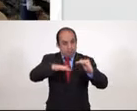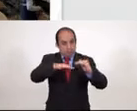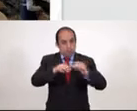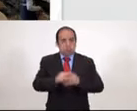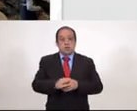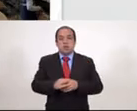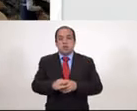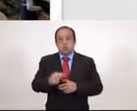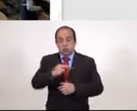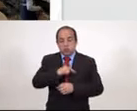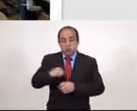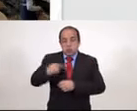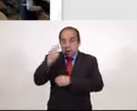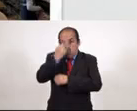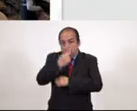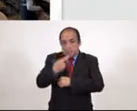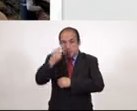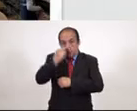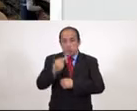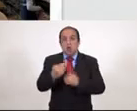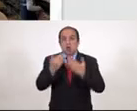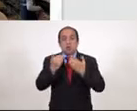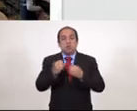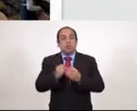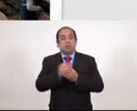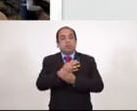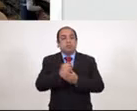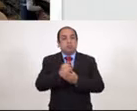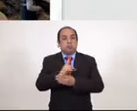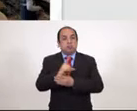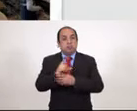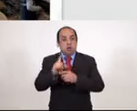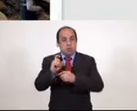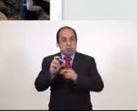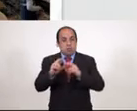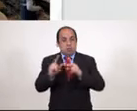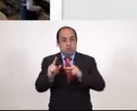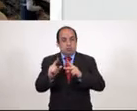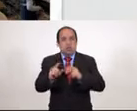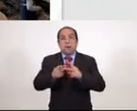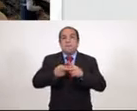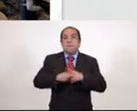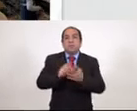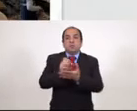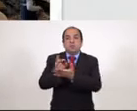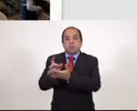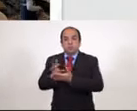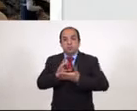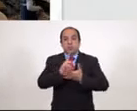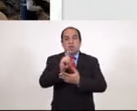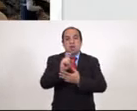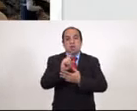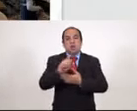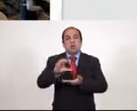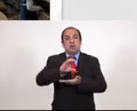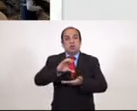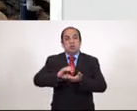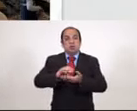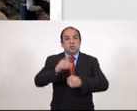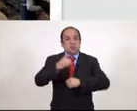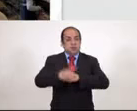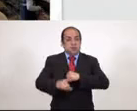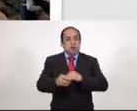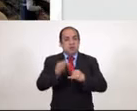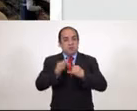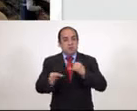había fugas, inició la recuperación del servicio de agua potable a las colonias afectadas. Al final haremos un